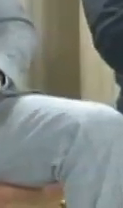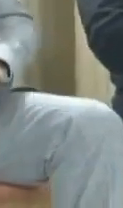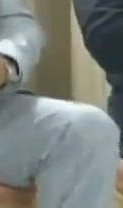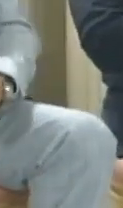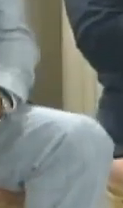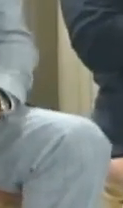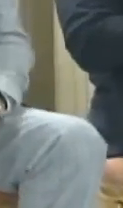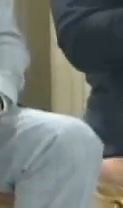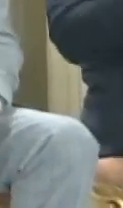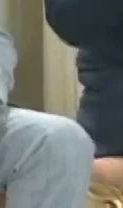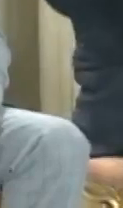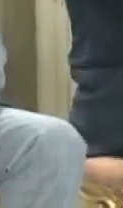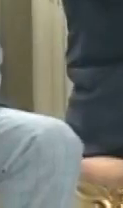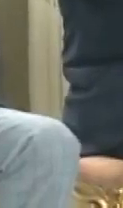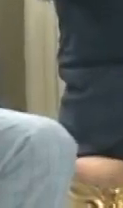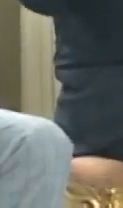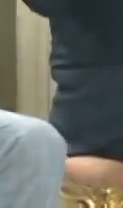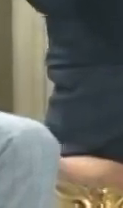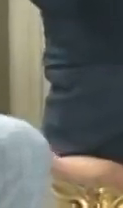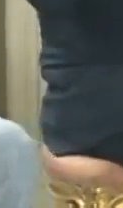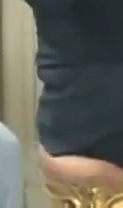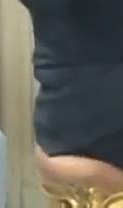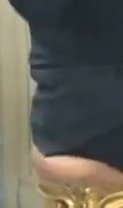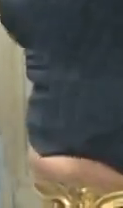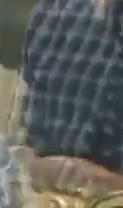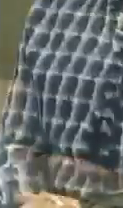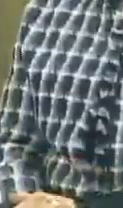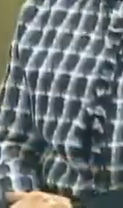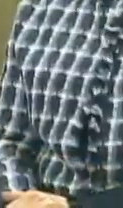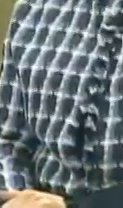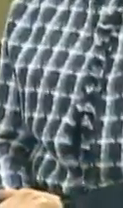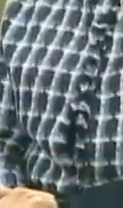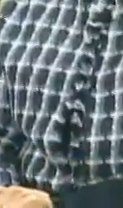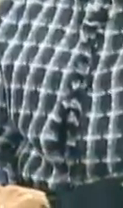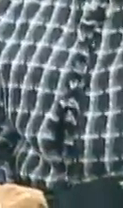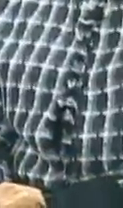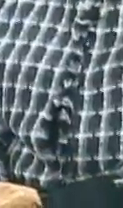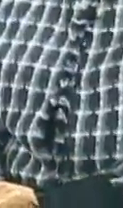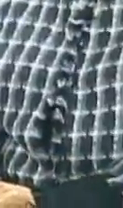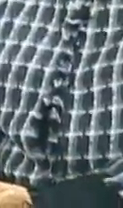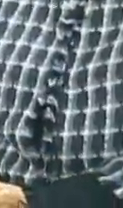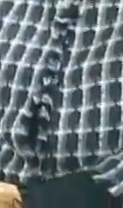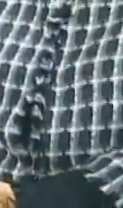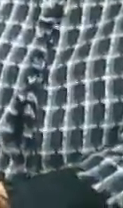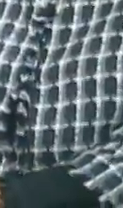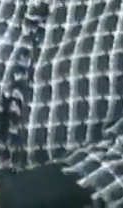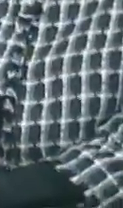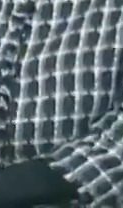Maduro Moros, presidente constitucional de la República Bolivariana de Venezuela.